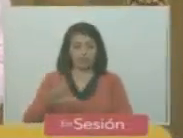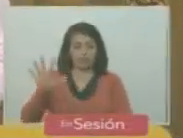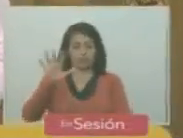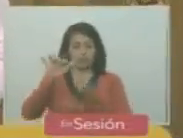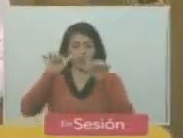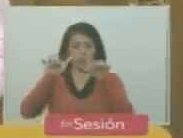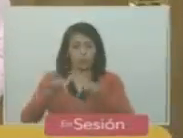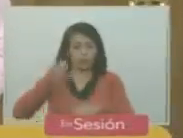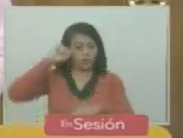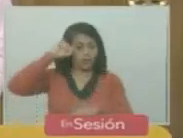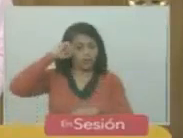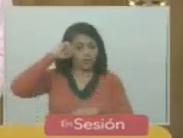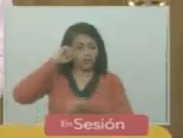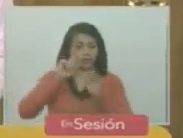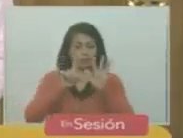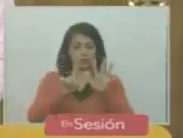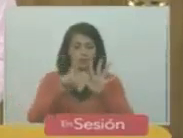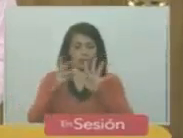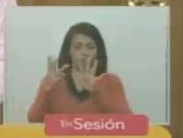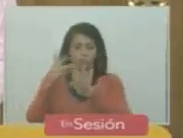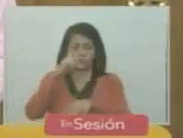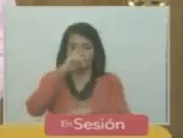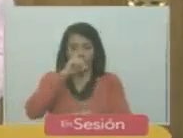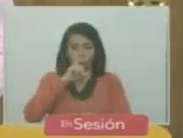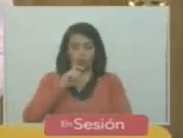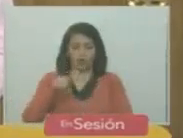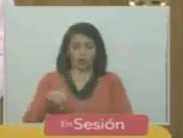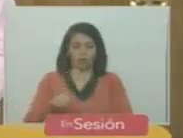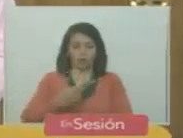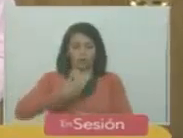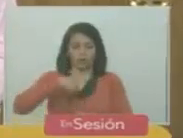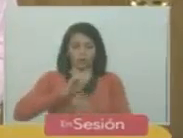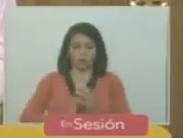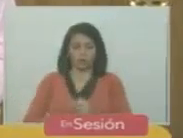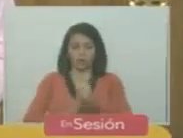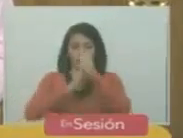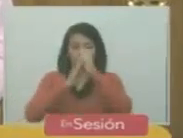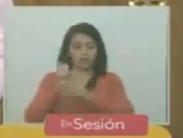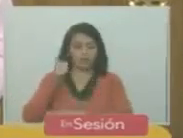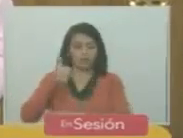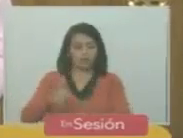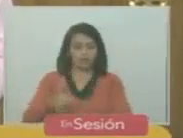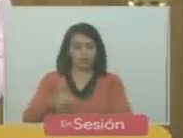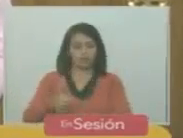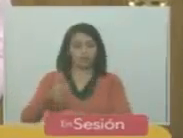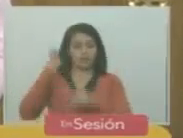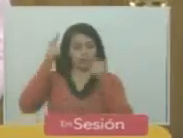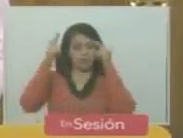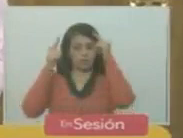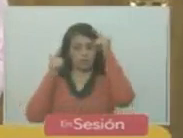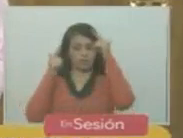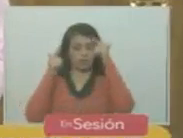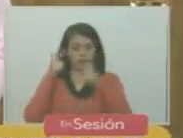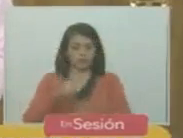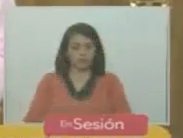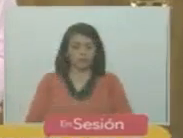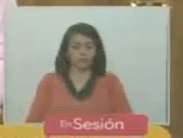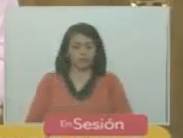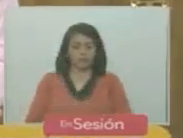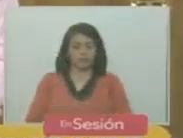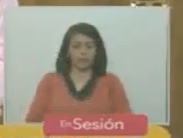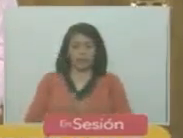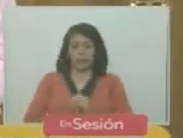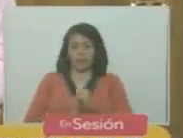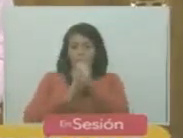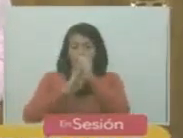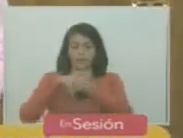hoy conmemoramos 68 años de nuestro líder eterno Hugo Rafael Chávez Frías,